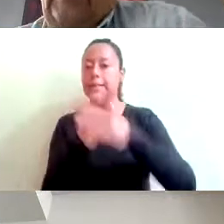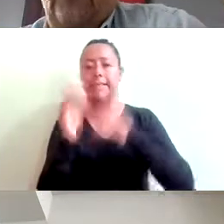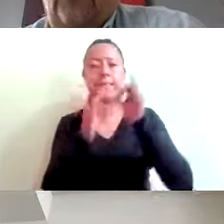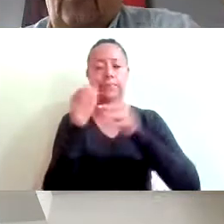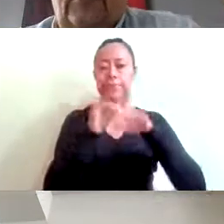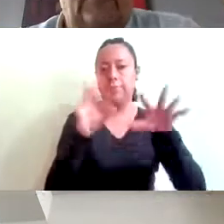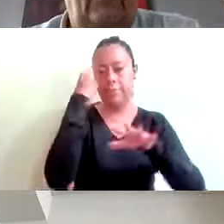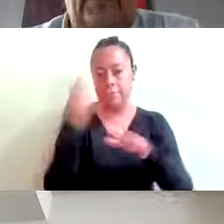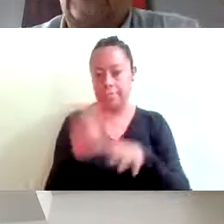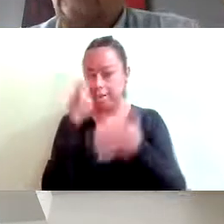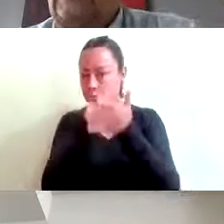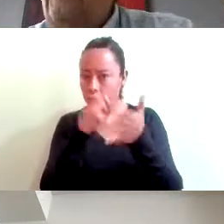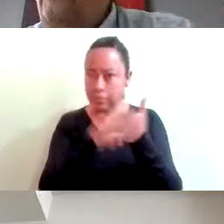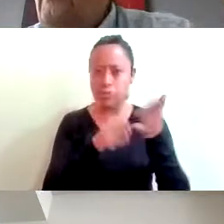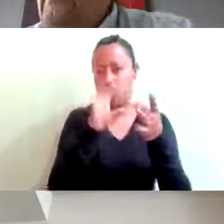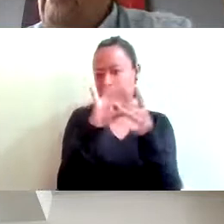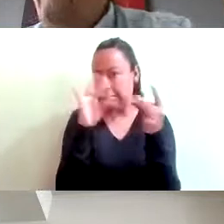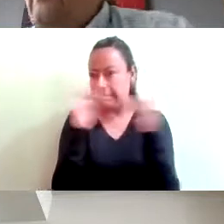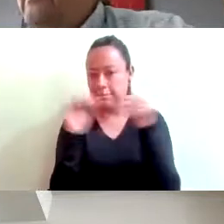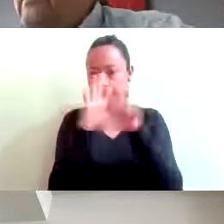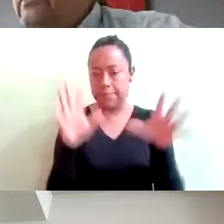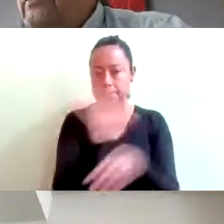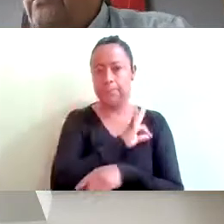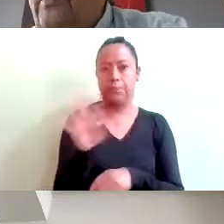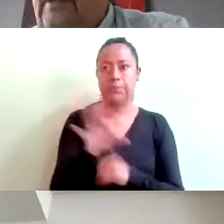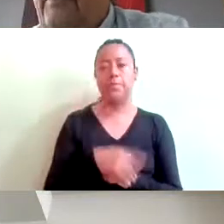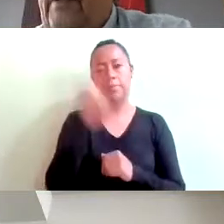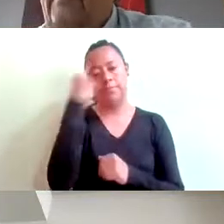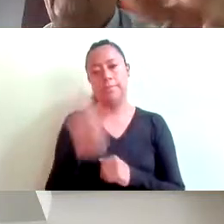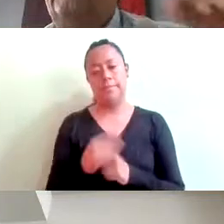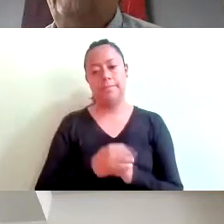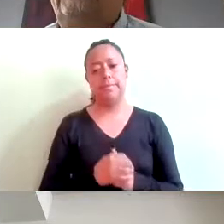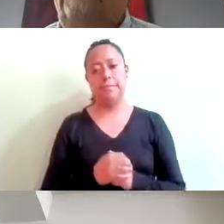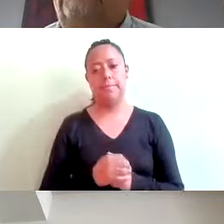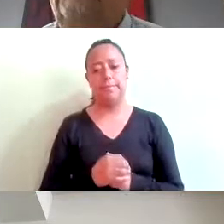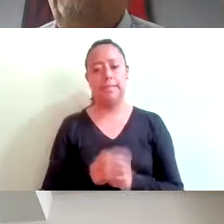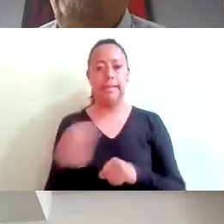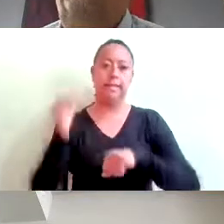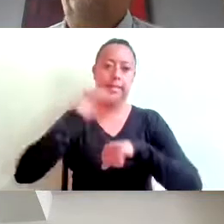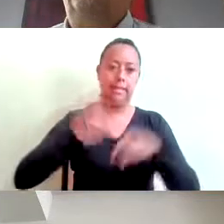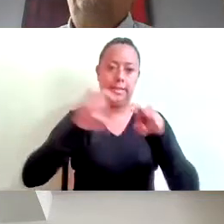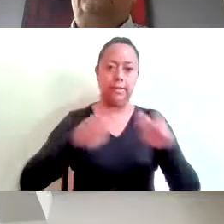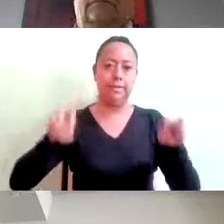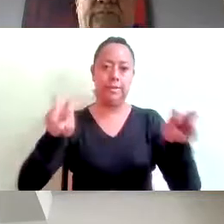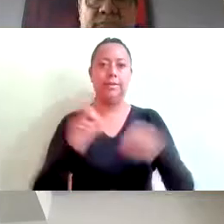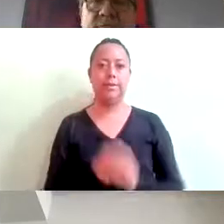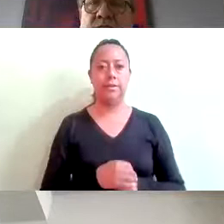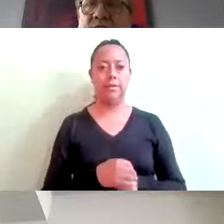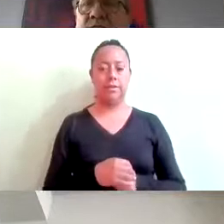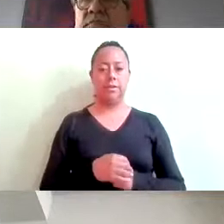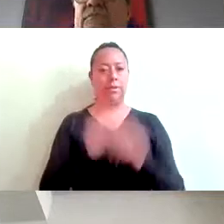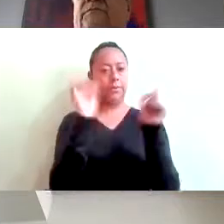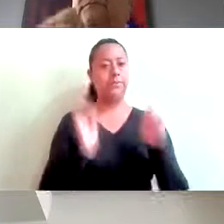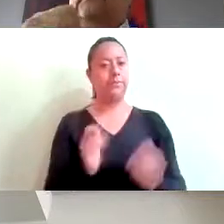precisiones si esto fuera necesario a efecto de su discusión en el Pleno. Bien, pues acatando la